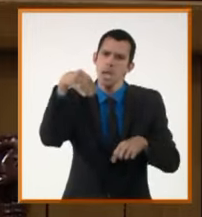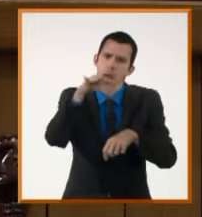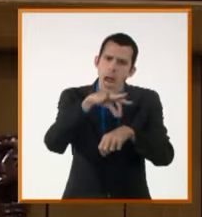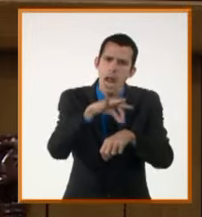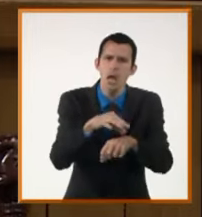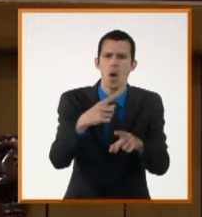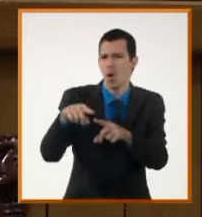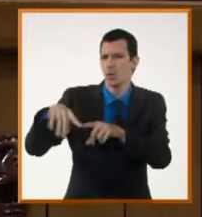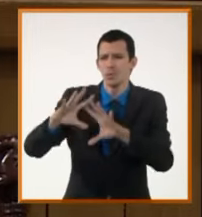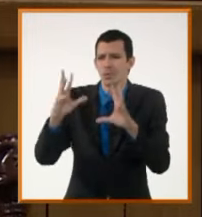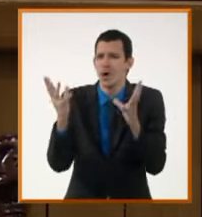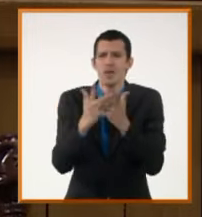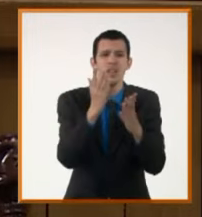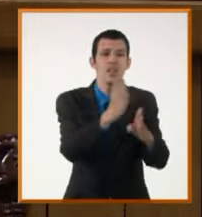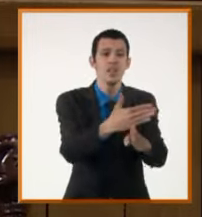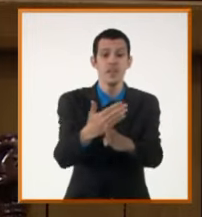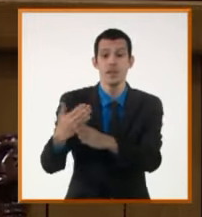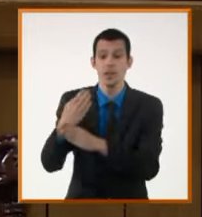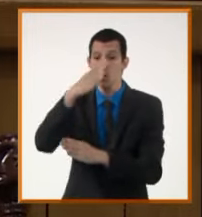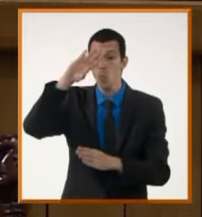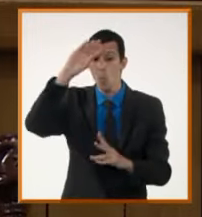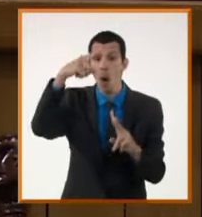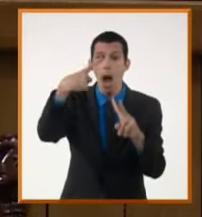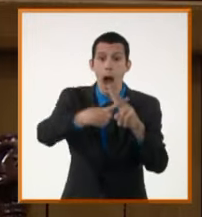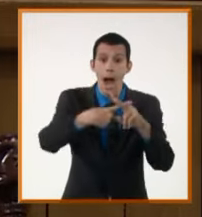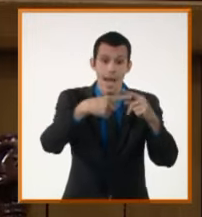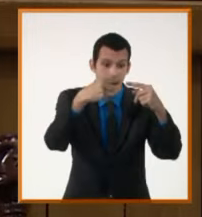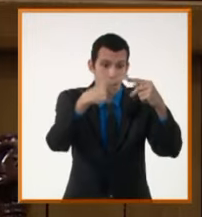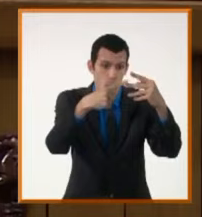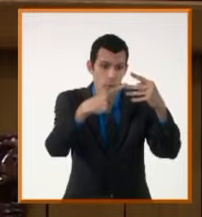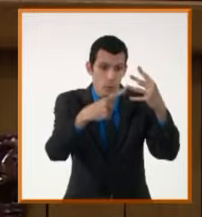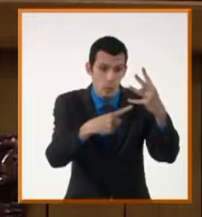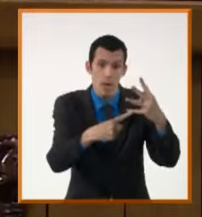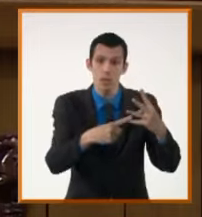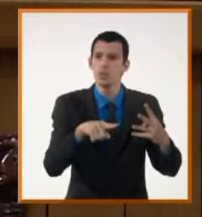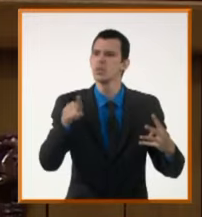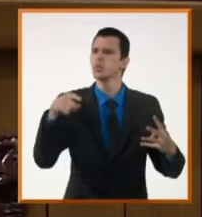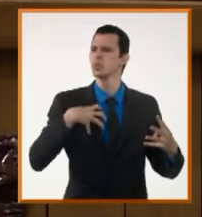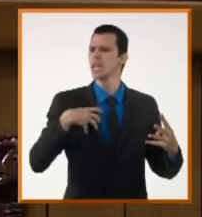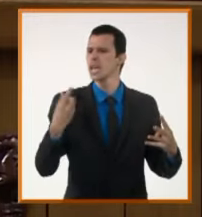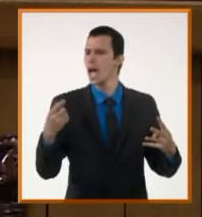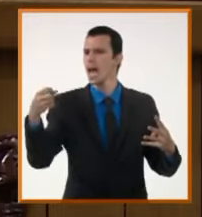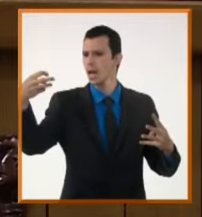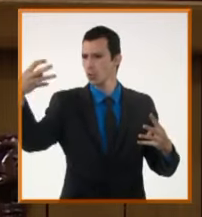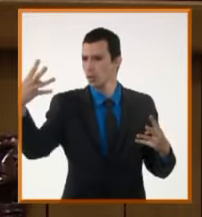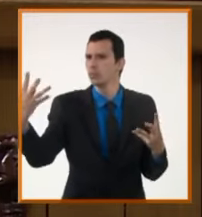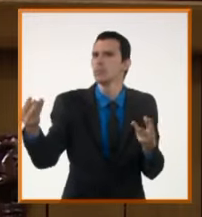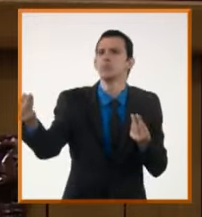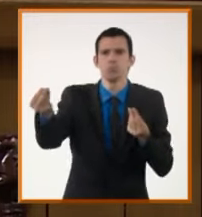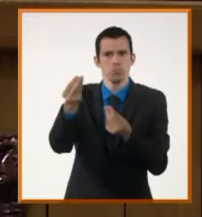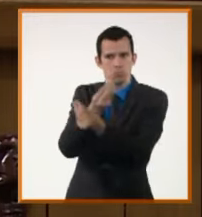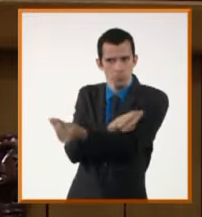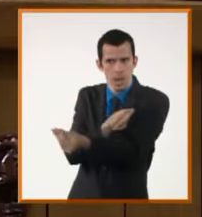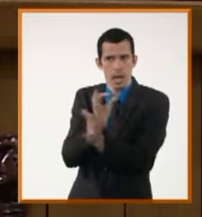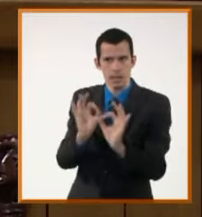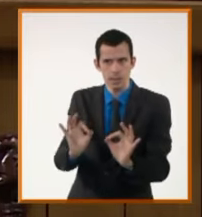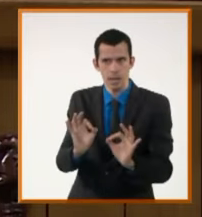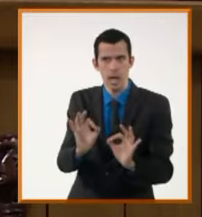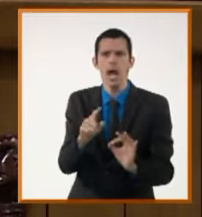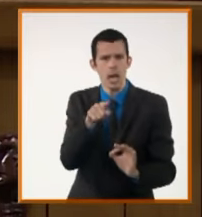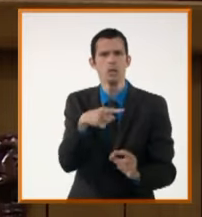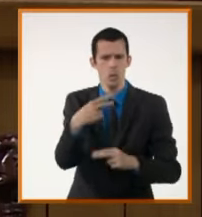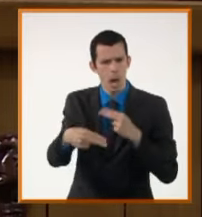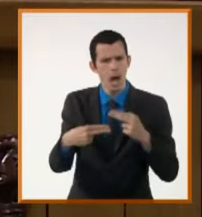que nosotros pudiéramos incrementar la producción. De hecho, se ha ido avanzando, pero muy poco. Y de hecho,